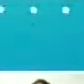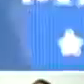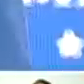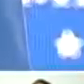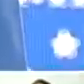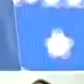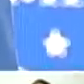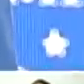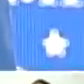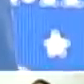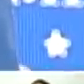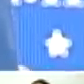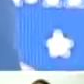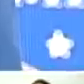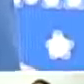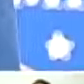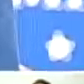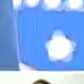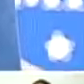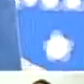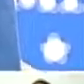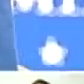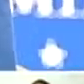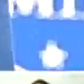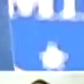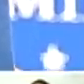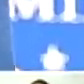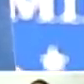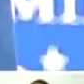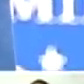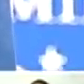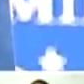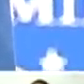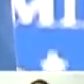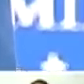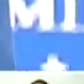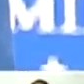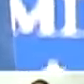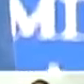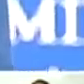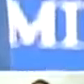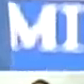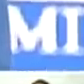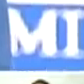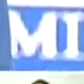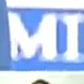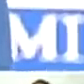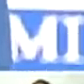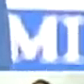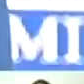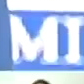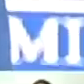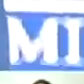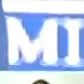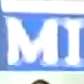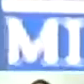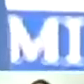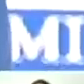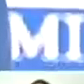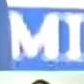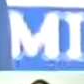de la metodología sobre las medidas coercitivas unilaterales y otras medidas restrictivas o punitivas impuestas en Venezuela